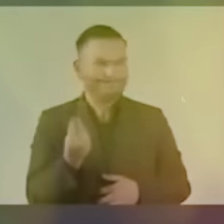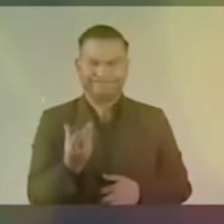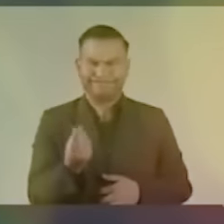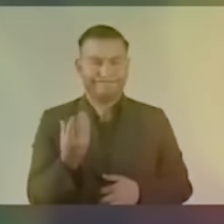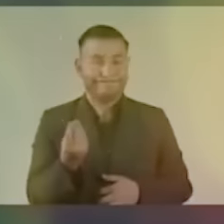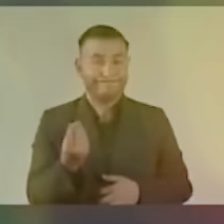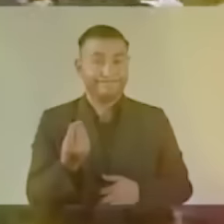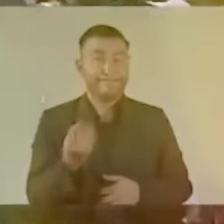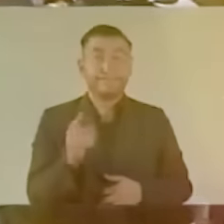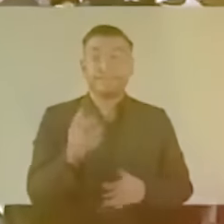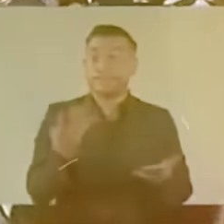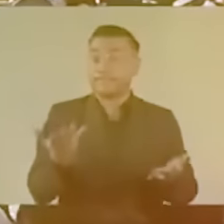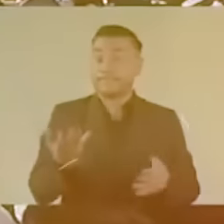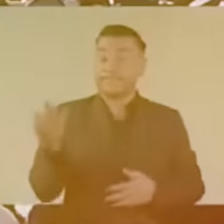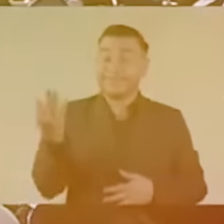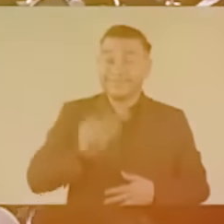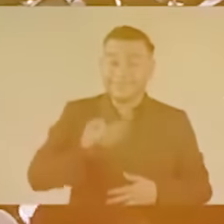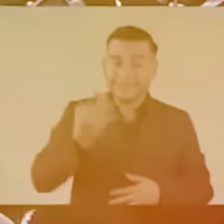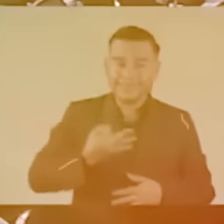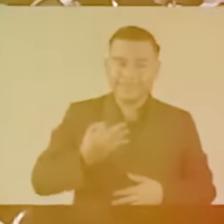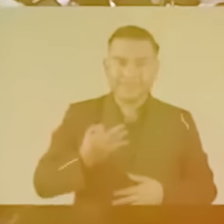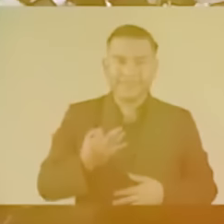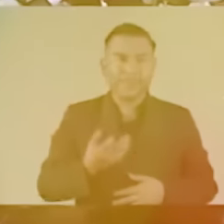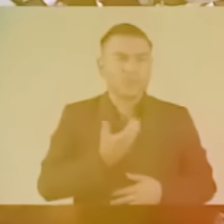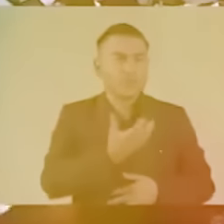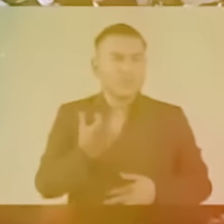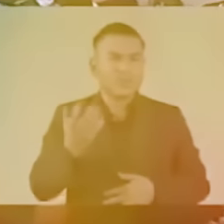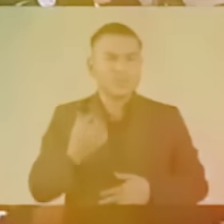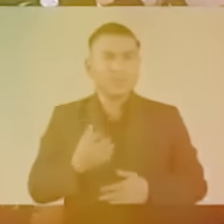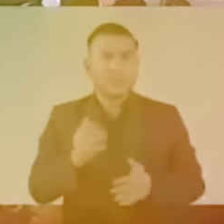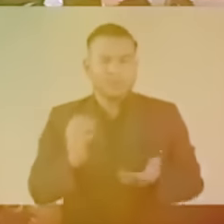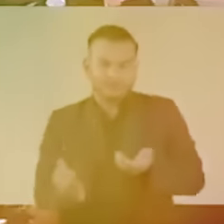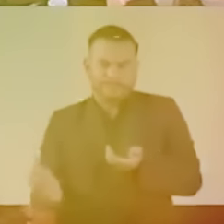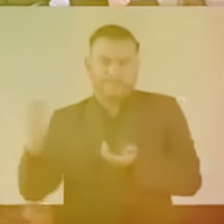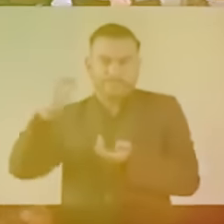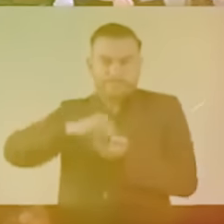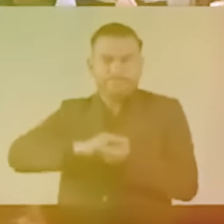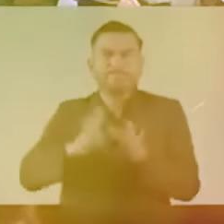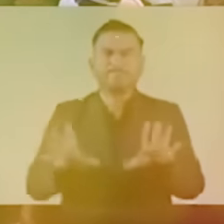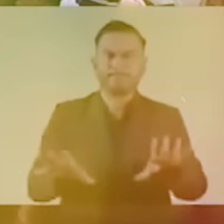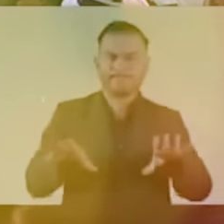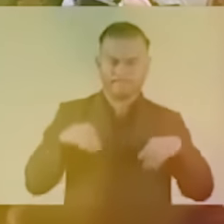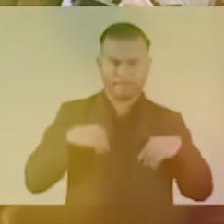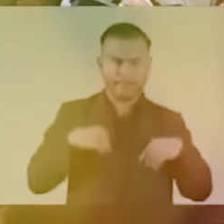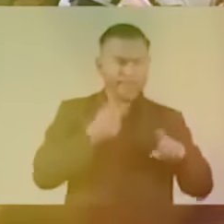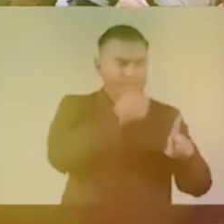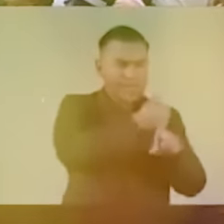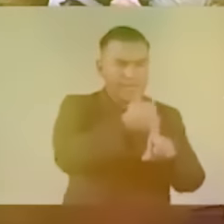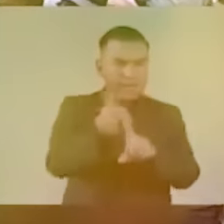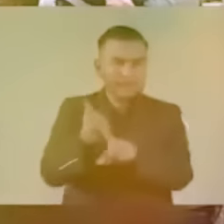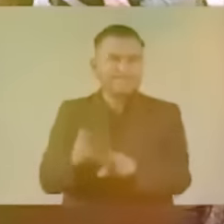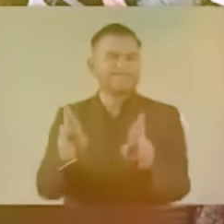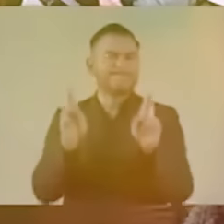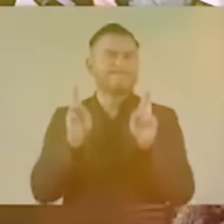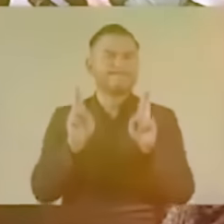Pero no vamos a poder salir adelante si no nos unimos. Tenemos que unirnos y asumir cada uno nuestra esperanza, sí.